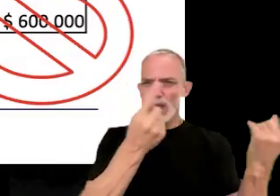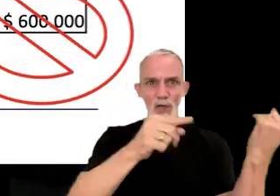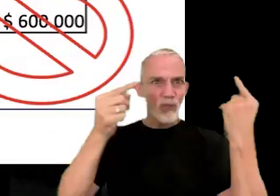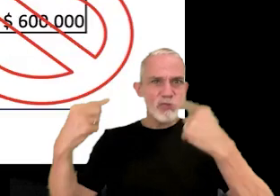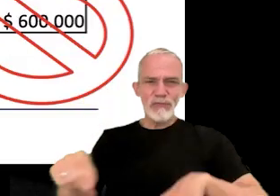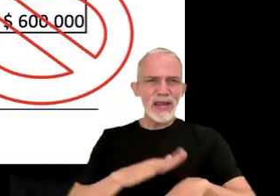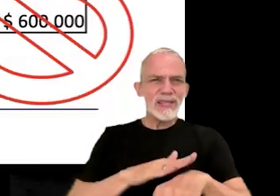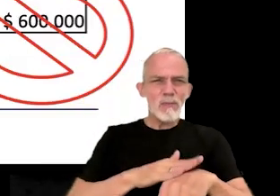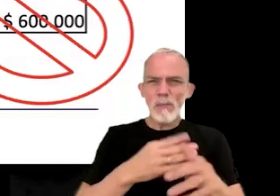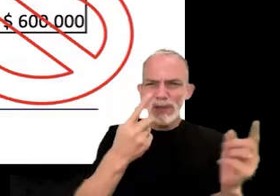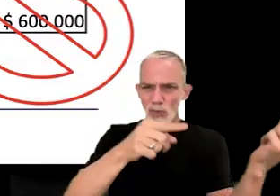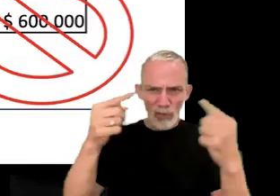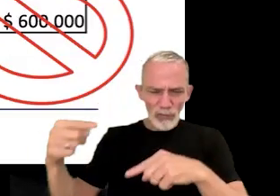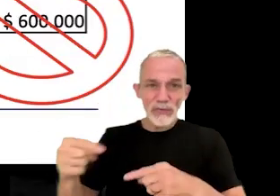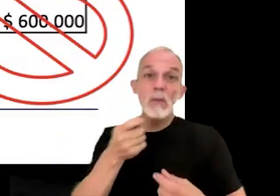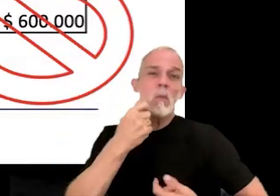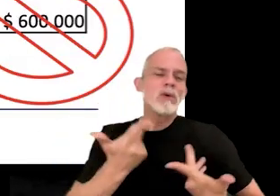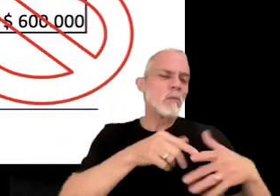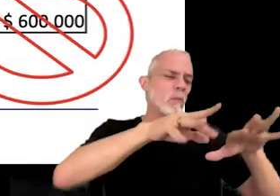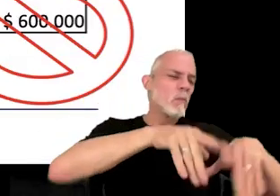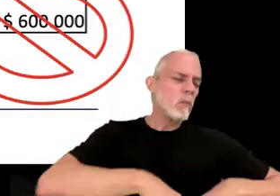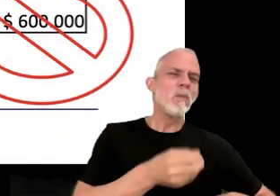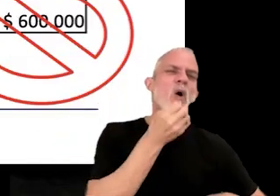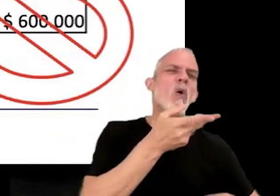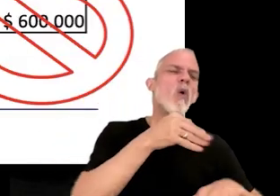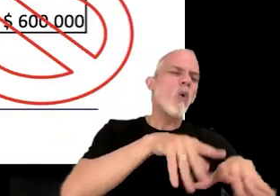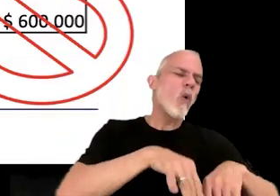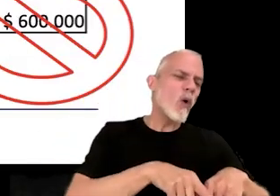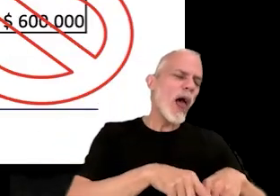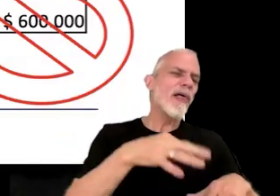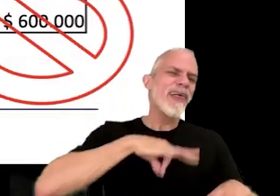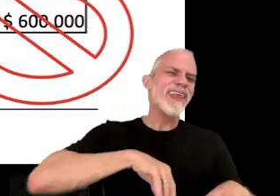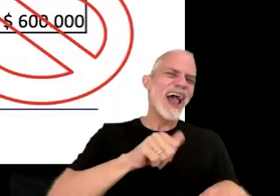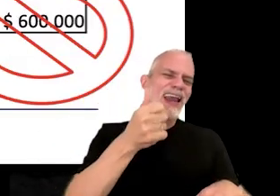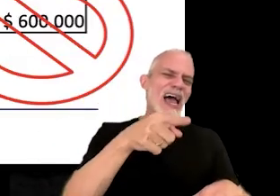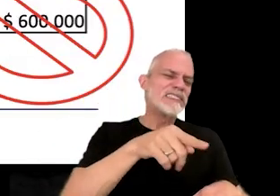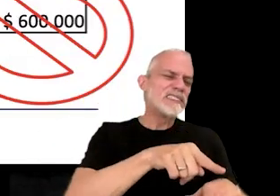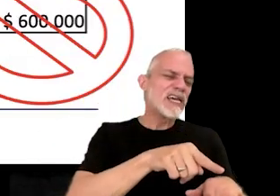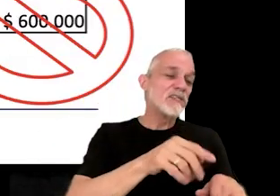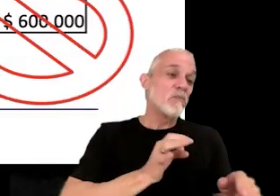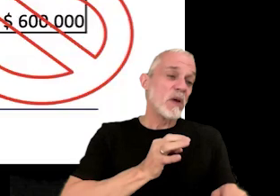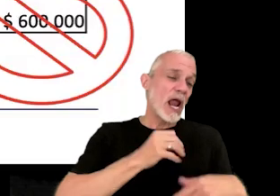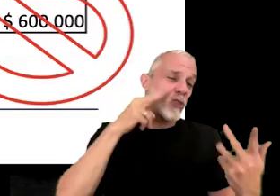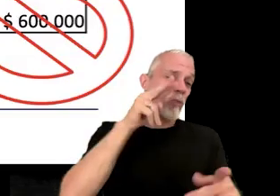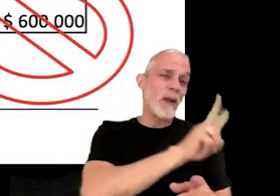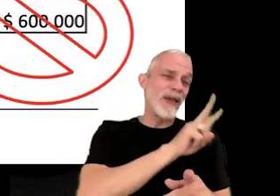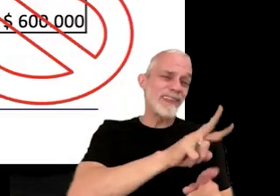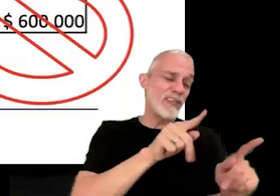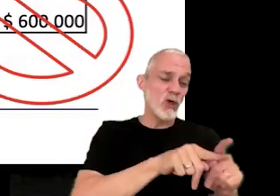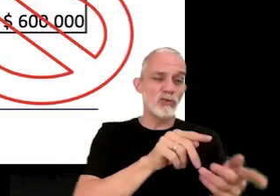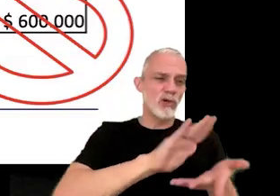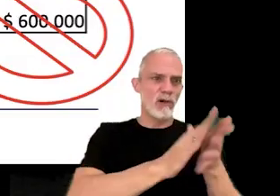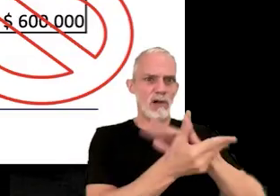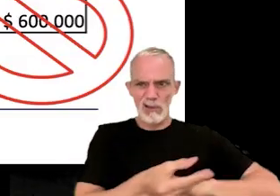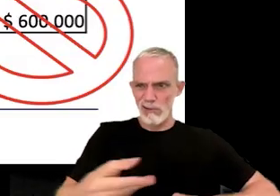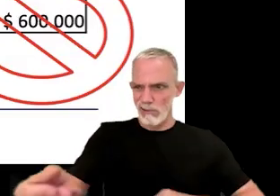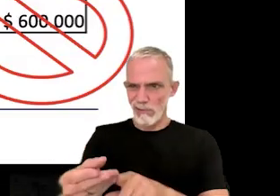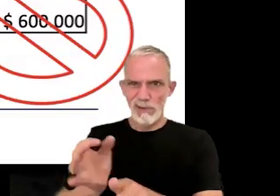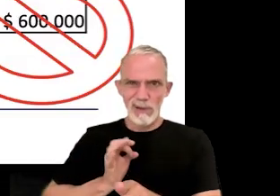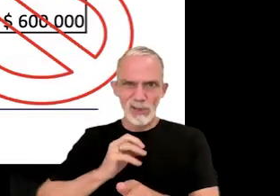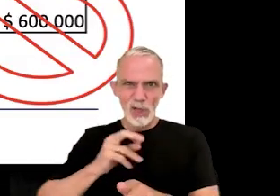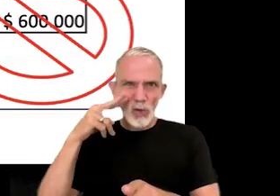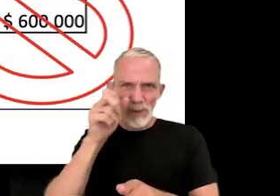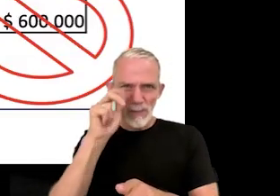momentos. Puede ser que el contribuyente haya presentado la declaración jurada de ganancias en el año 2022 y la compensación en el